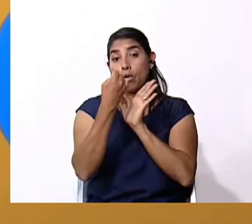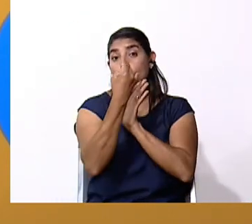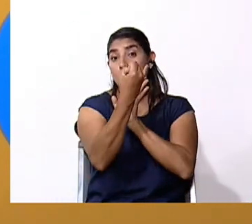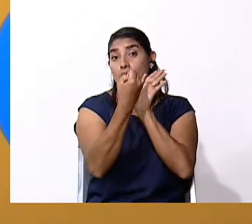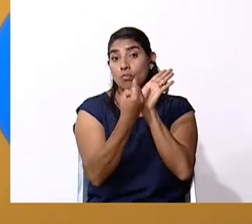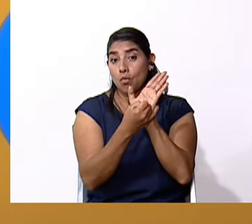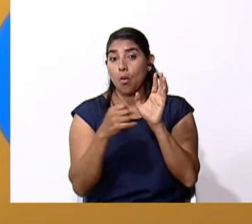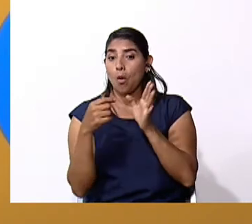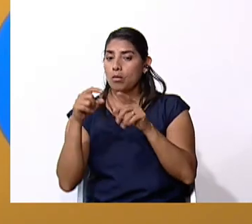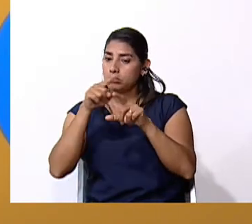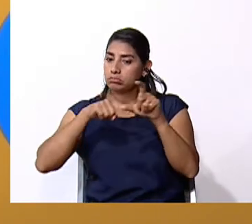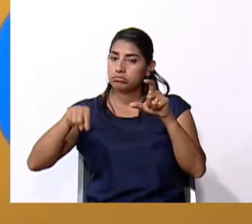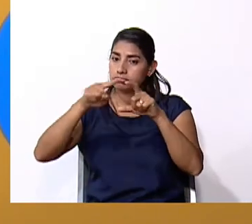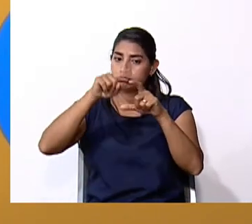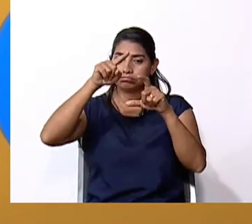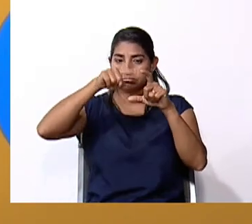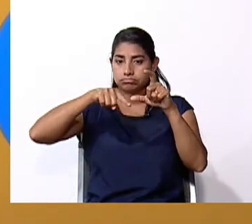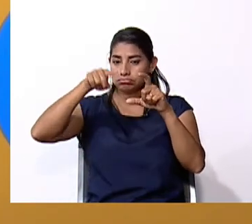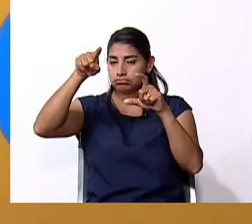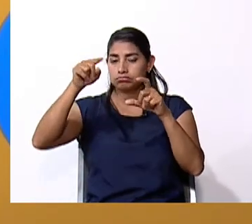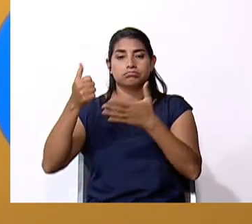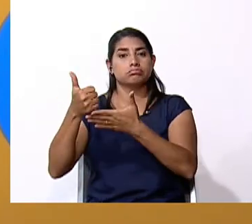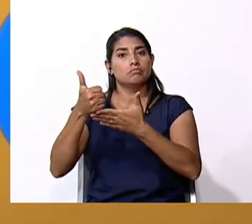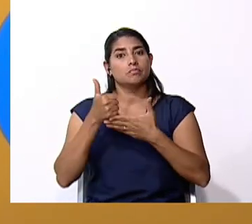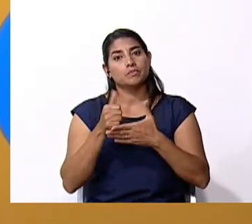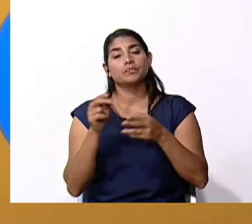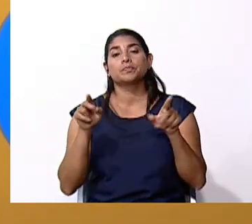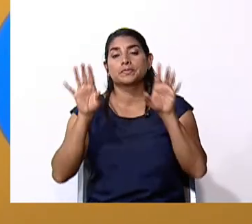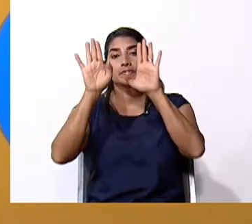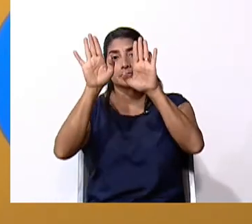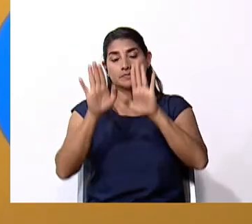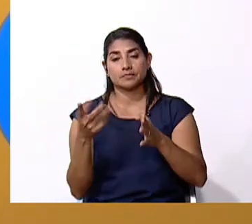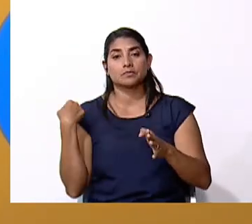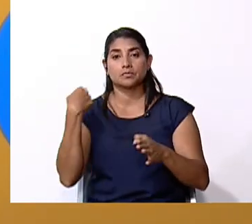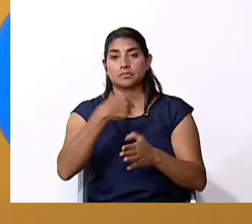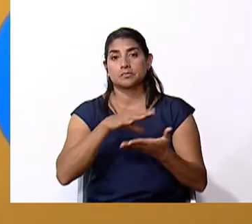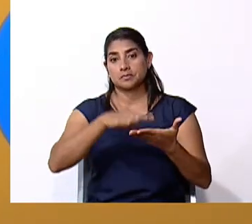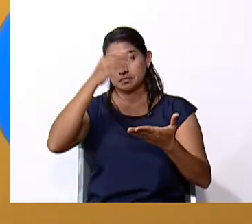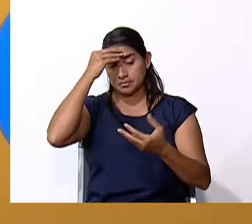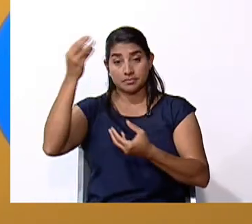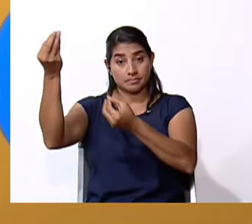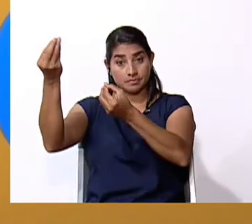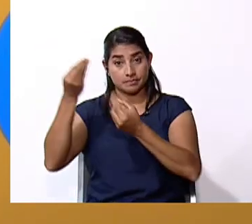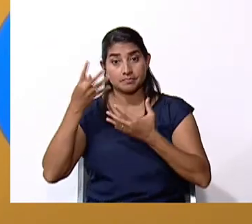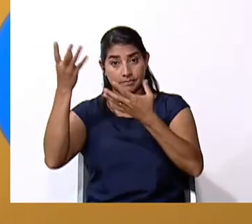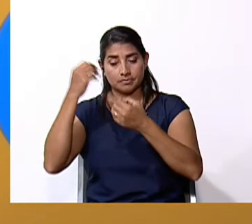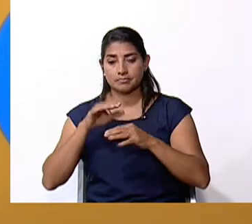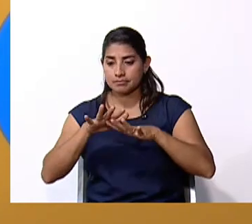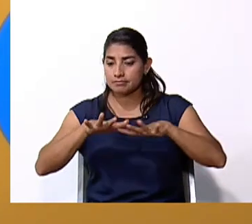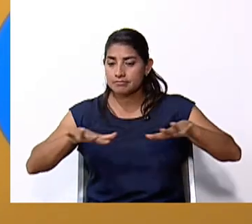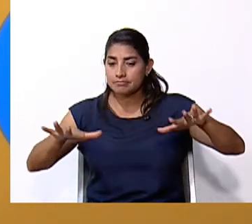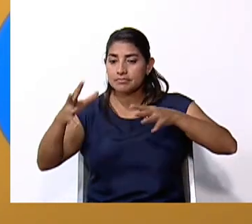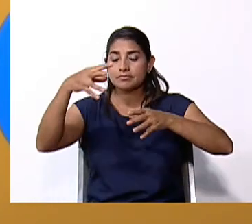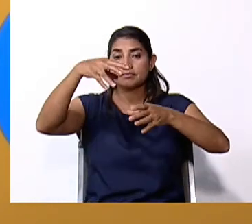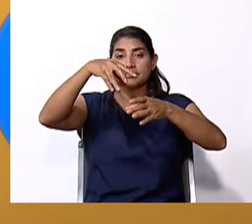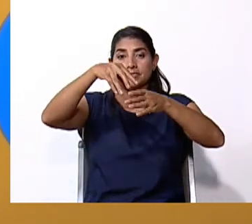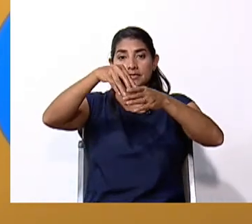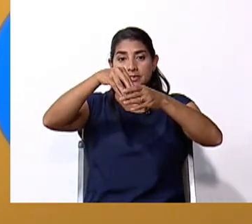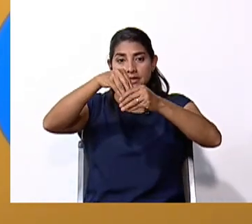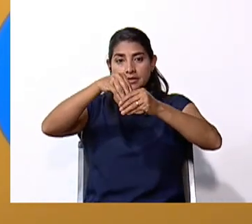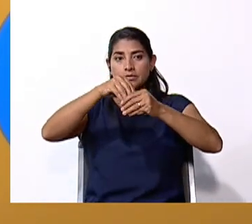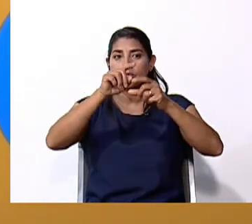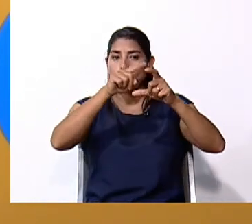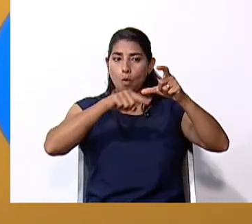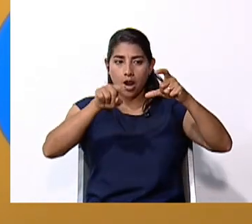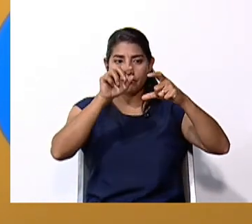los gráficos. Excelente. Hemos aprendido también a interpretar la información que está dentro de un